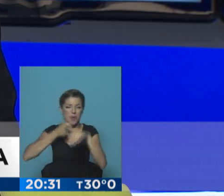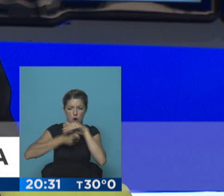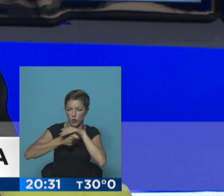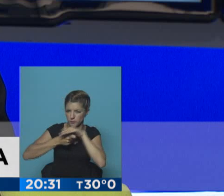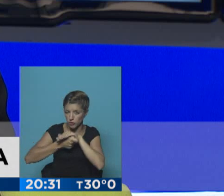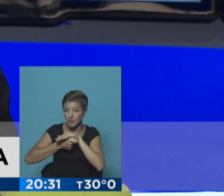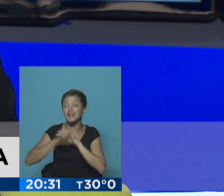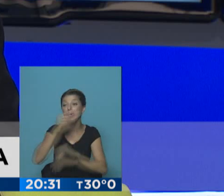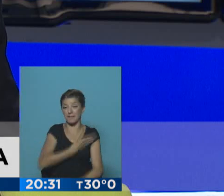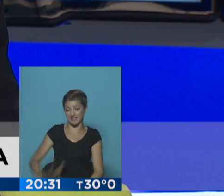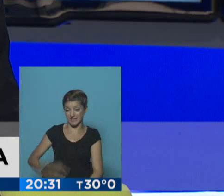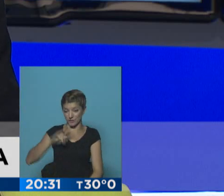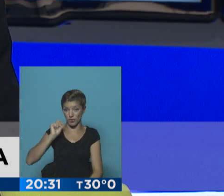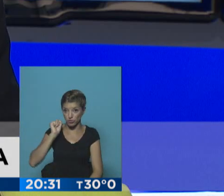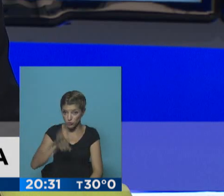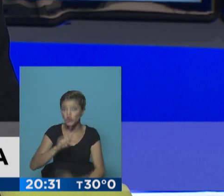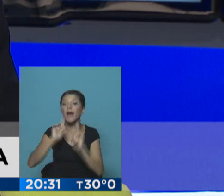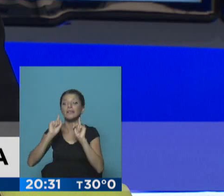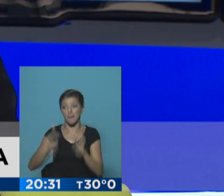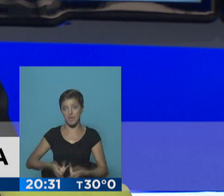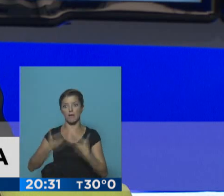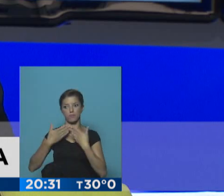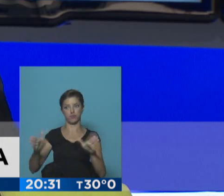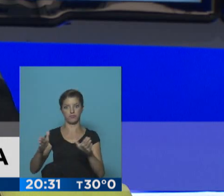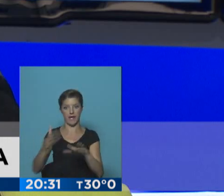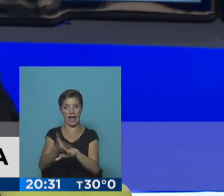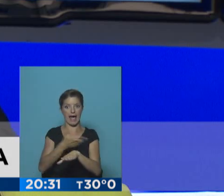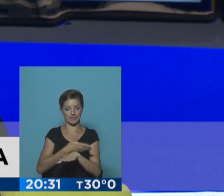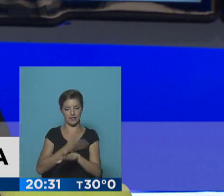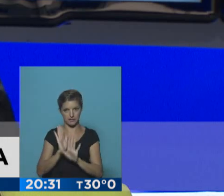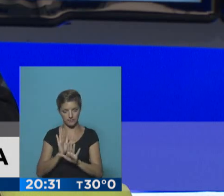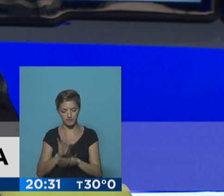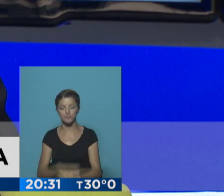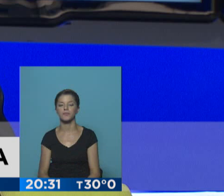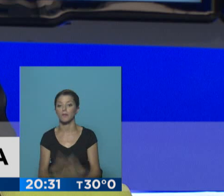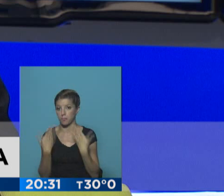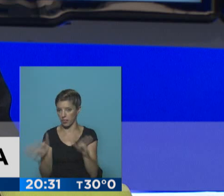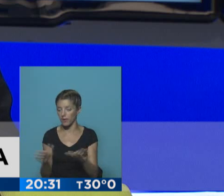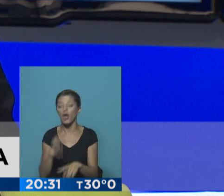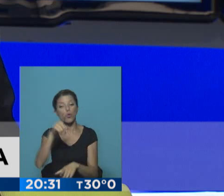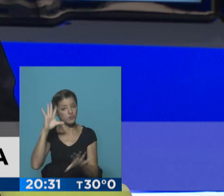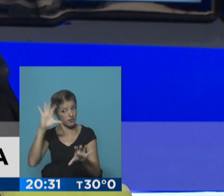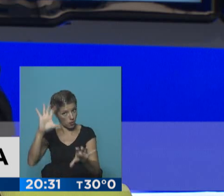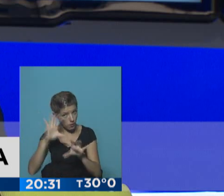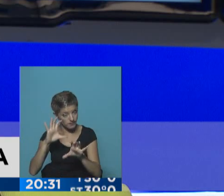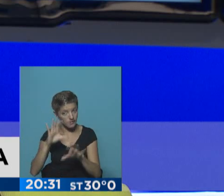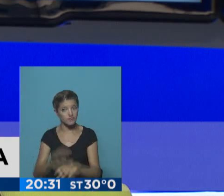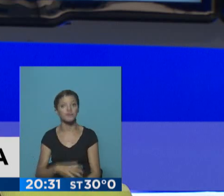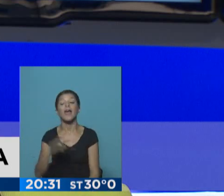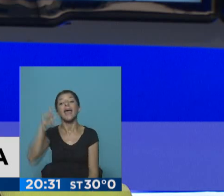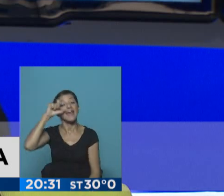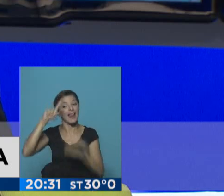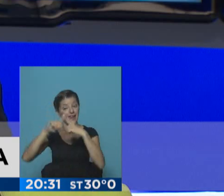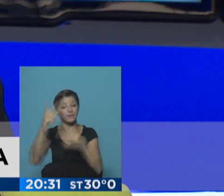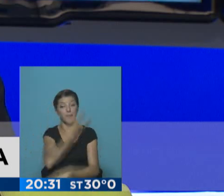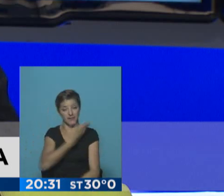su vicepresidenta tuvo que abandonar el cargo un tiempo antes. Recordemos que Alfonso Portillo,